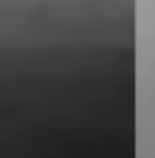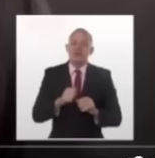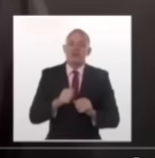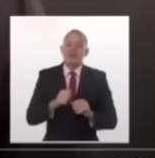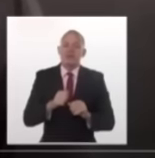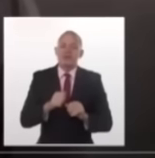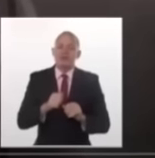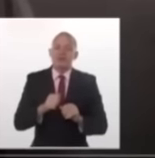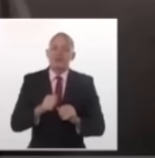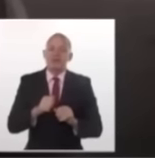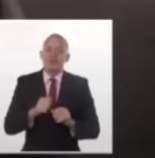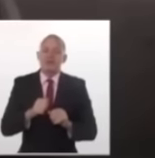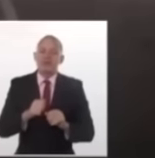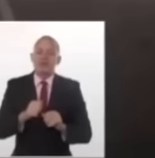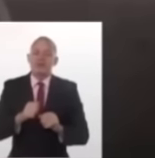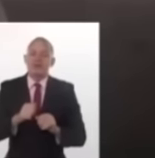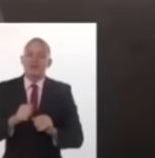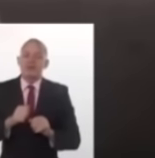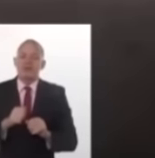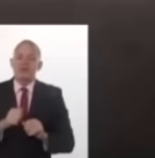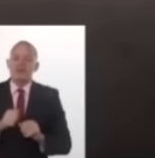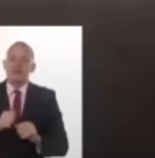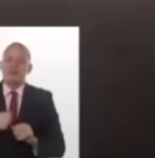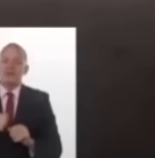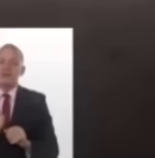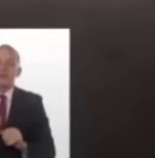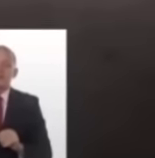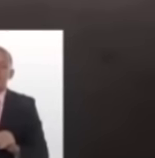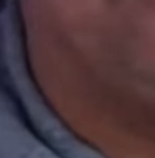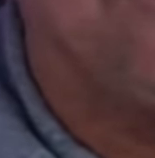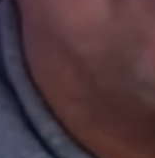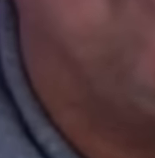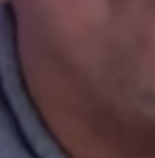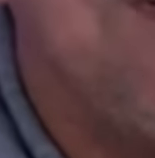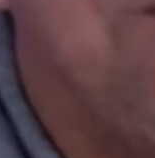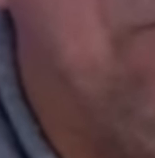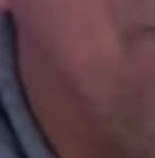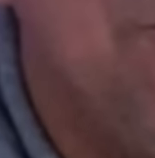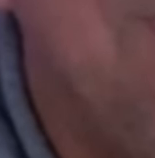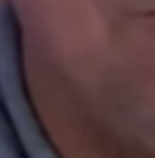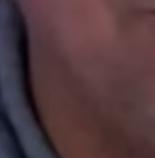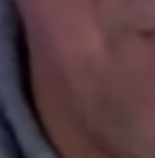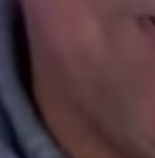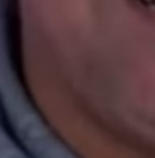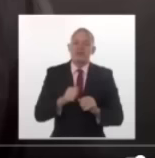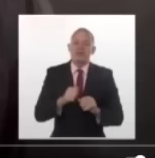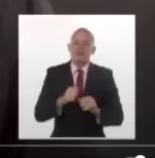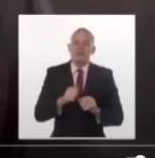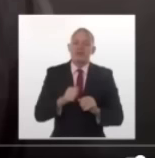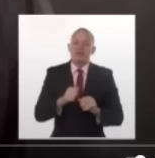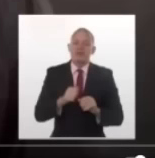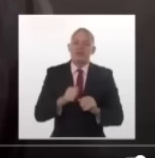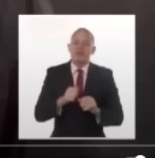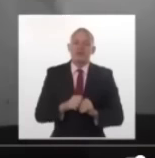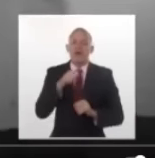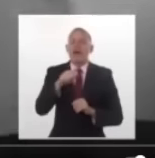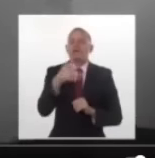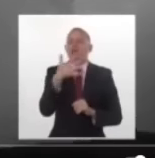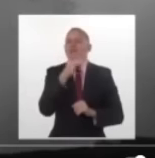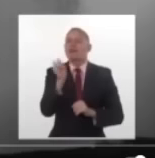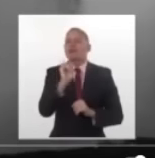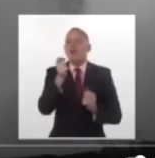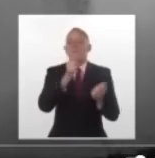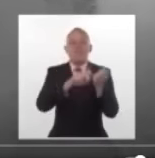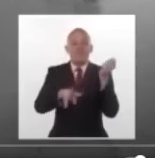alguna manera. Ahora vamos a decir que se robaron 120 y pico toneladas de pollo, por eso es que, por eso no viene el pollo a la bodega. ¡Qué descarazo estos